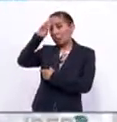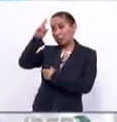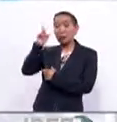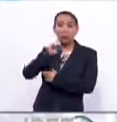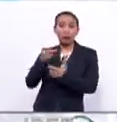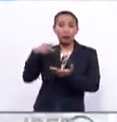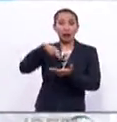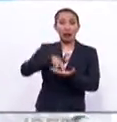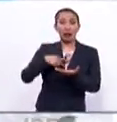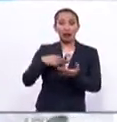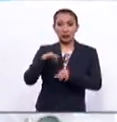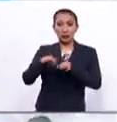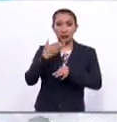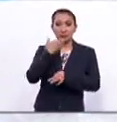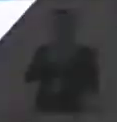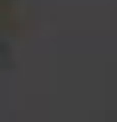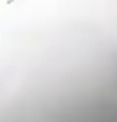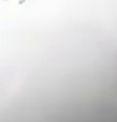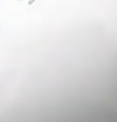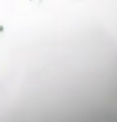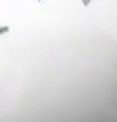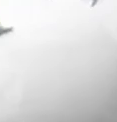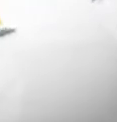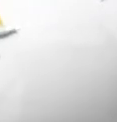el empoderamiento económico de las mujeres.